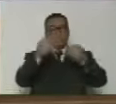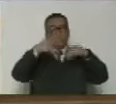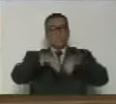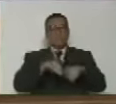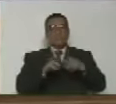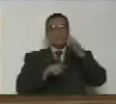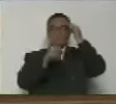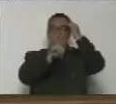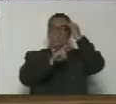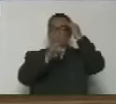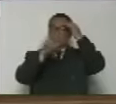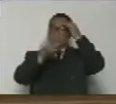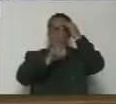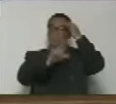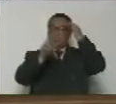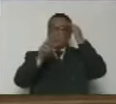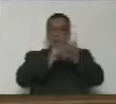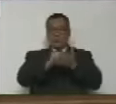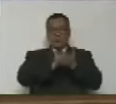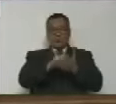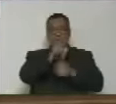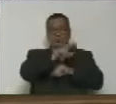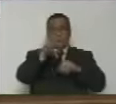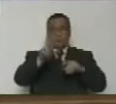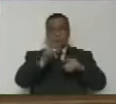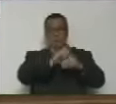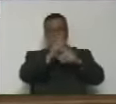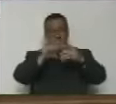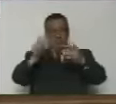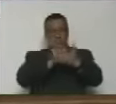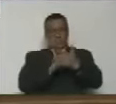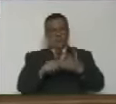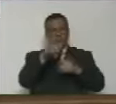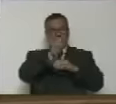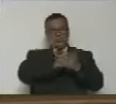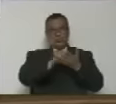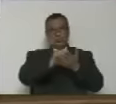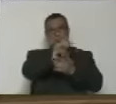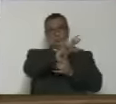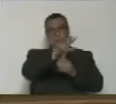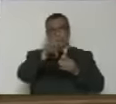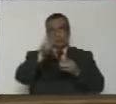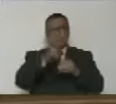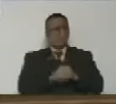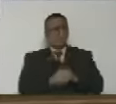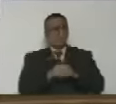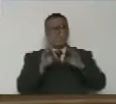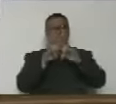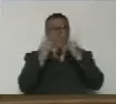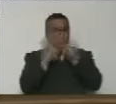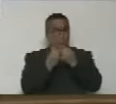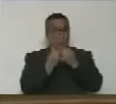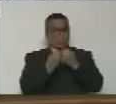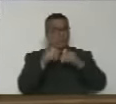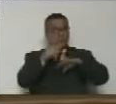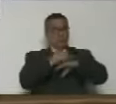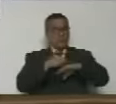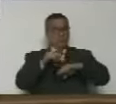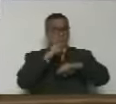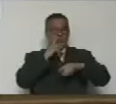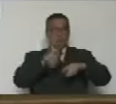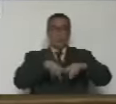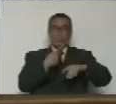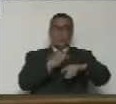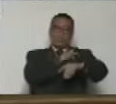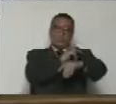ser el artículo 32, quedando redactado en los siguientes términos. Artículo 32. Los órganos y entes del poder público